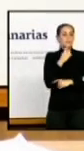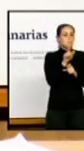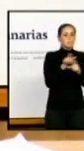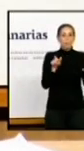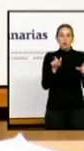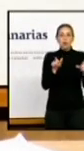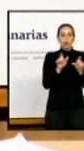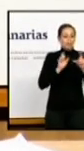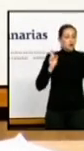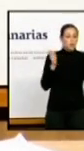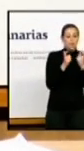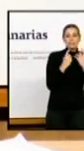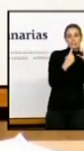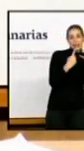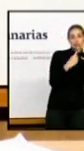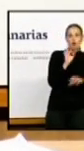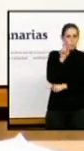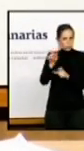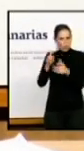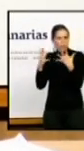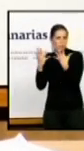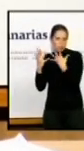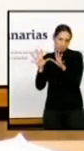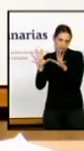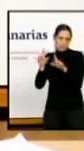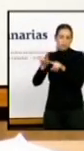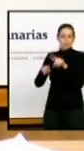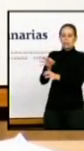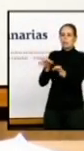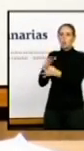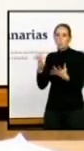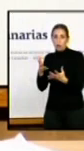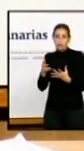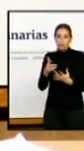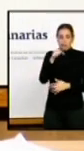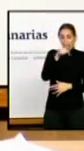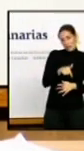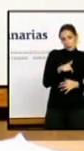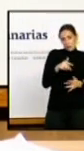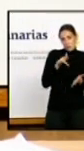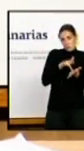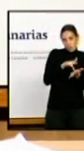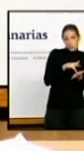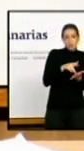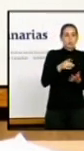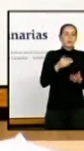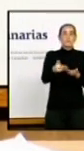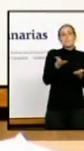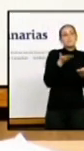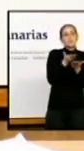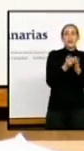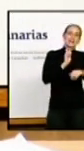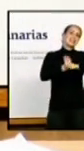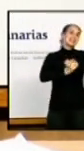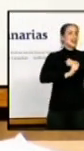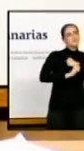de las residencias de mayores. Se suspenden las visitas a hospitales, salvo a mujeres embarazadas y a menores de edad.